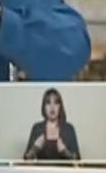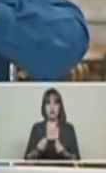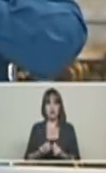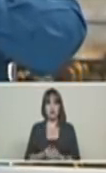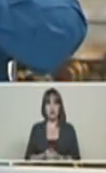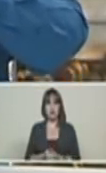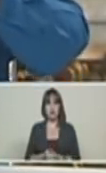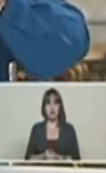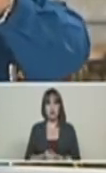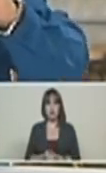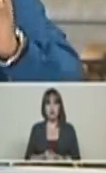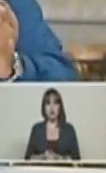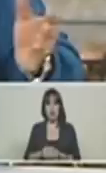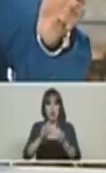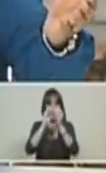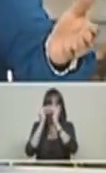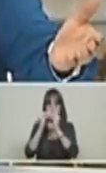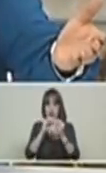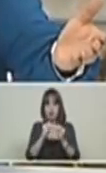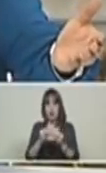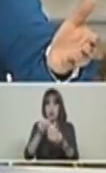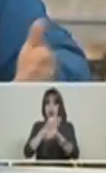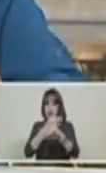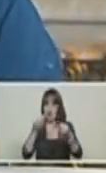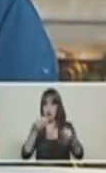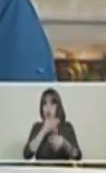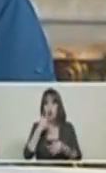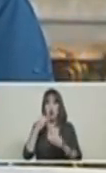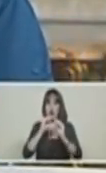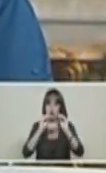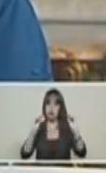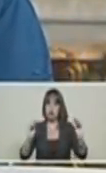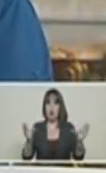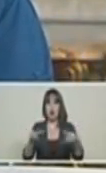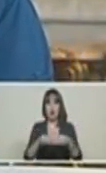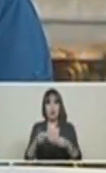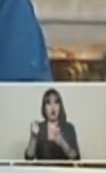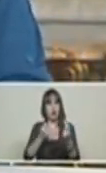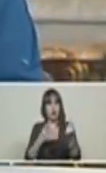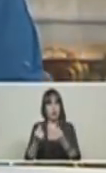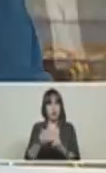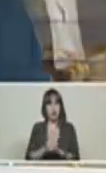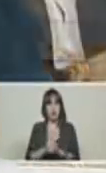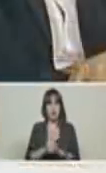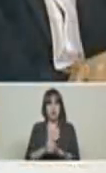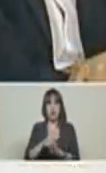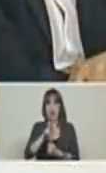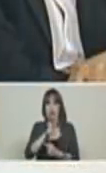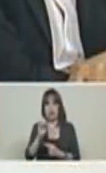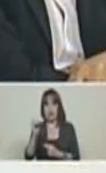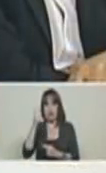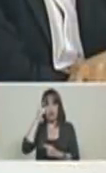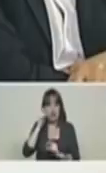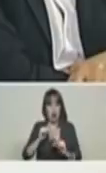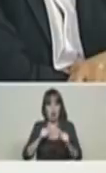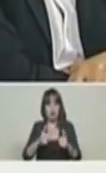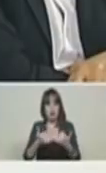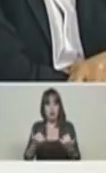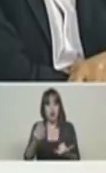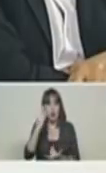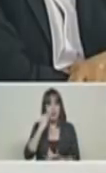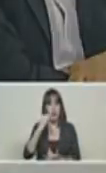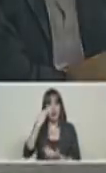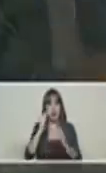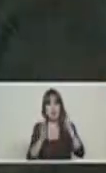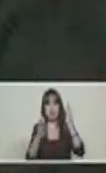partes tiene que irse perfeccionando. Yo le pido al equipo económico que a 30 días con el balance, la experiencia, los